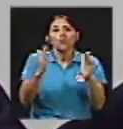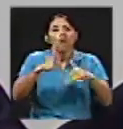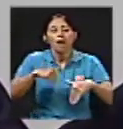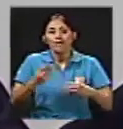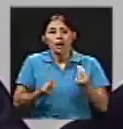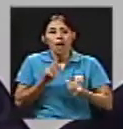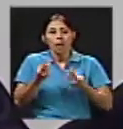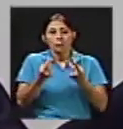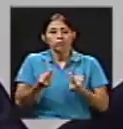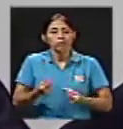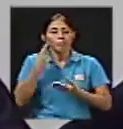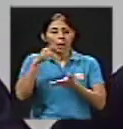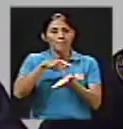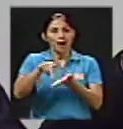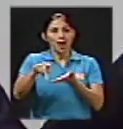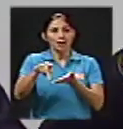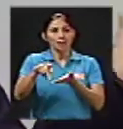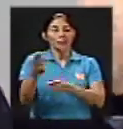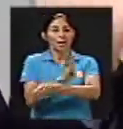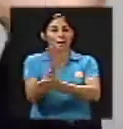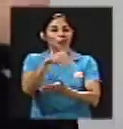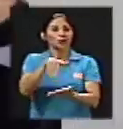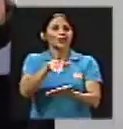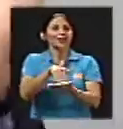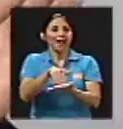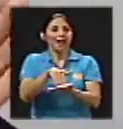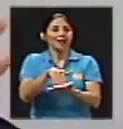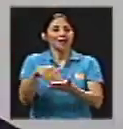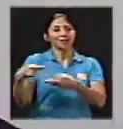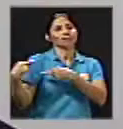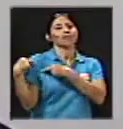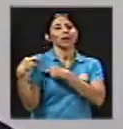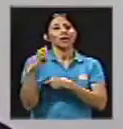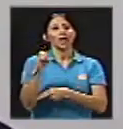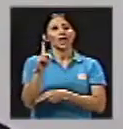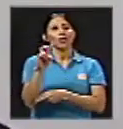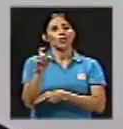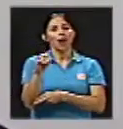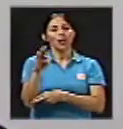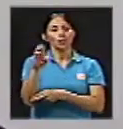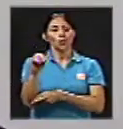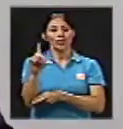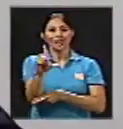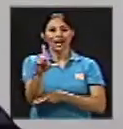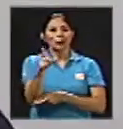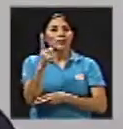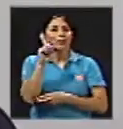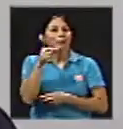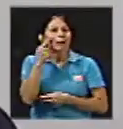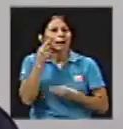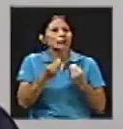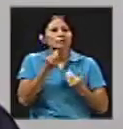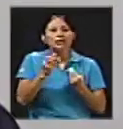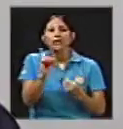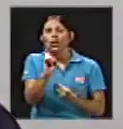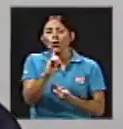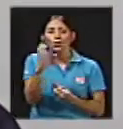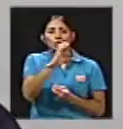tenía que ver cómo conseguía dinero, fue natural, y don Eduardo lo entiende muy bien, la idea de